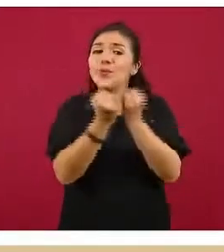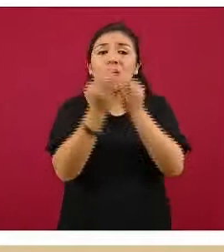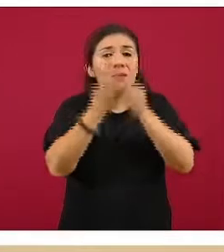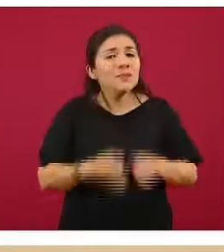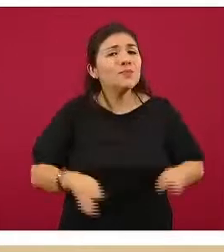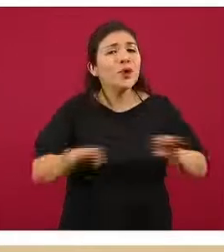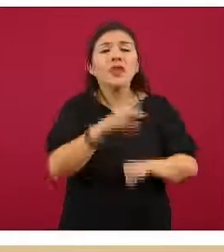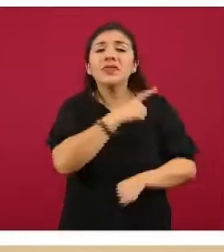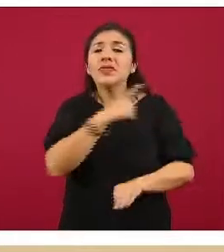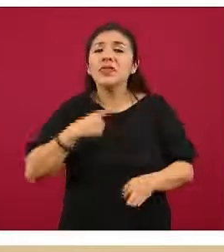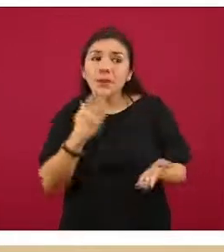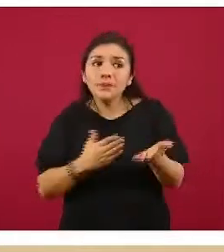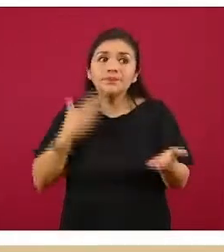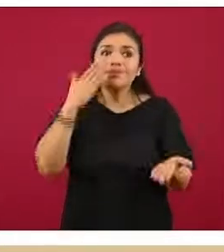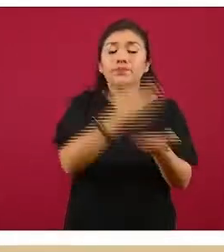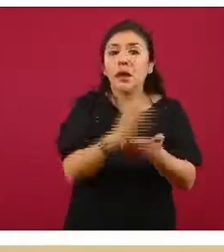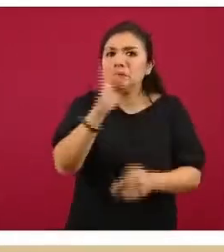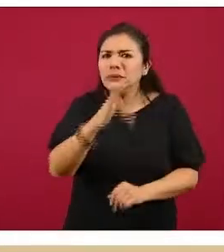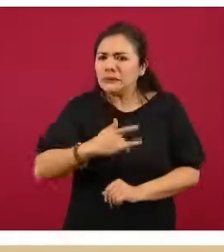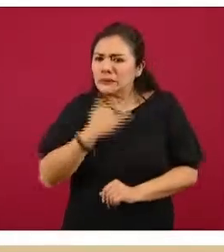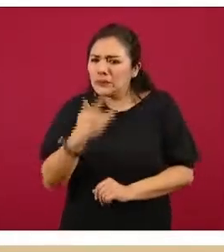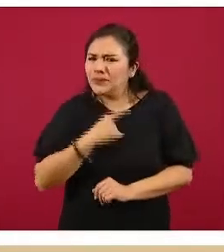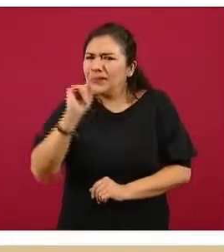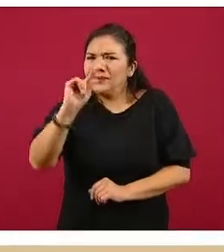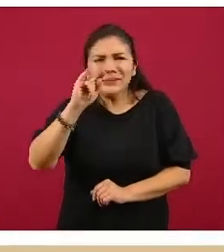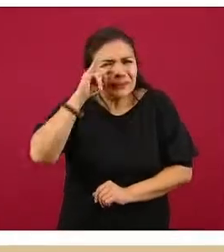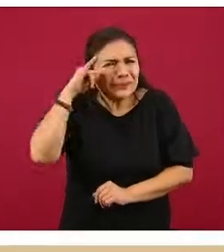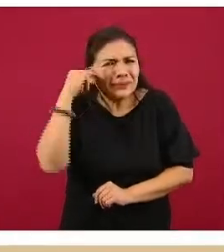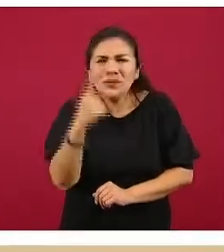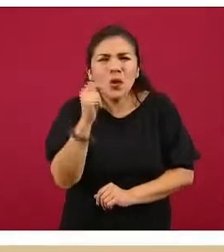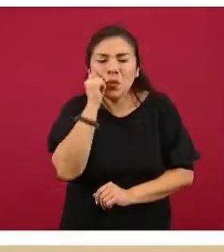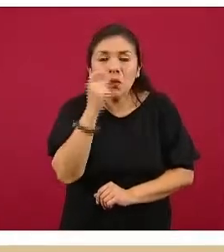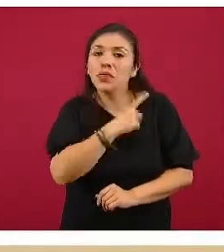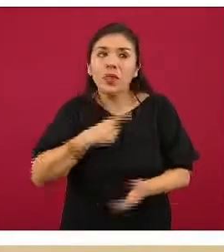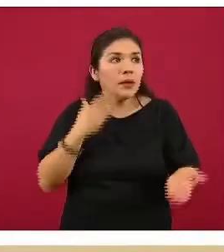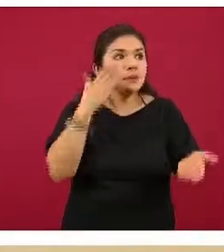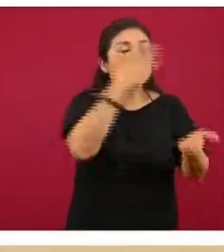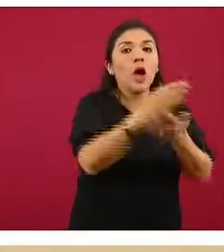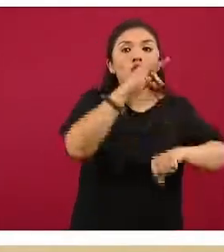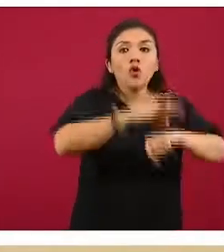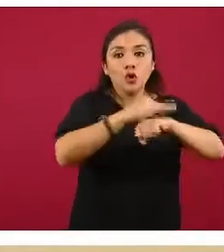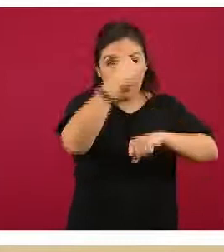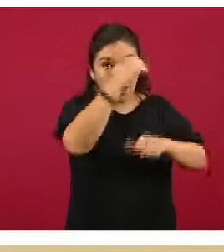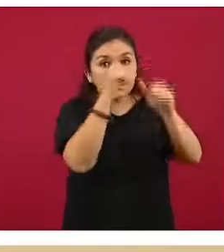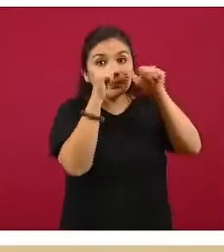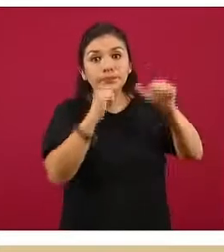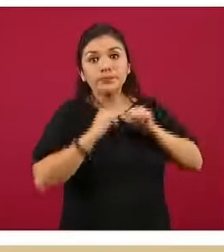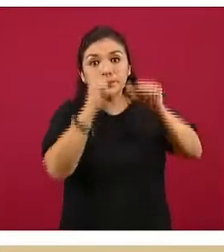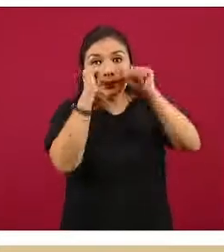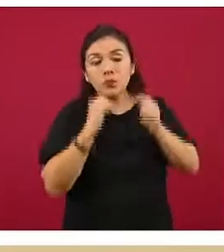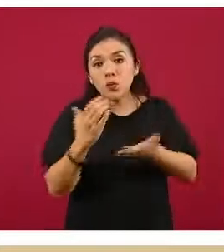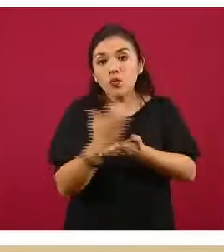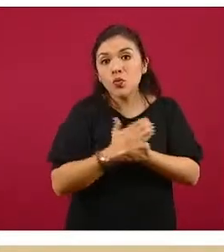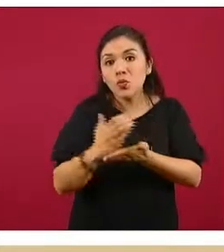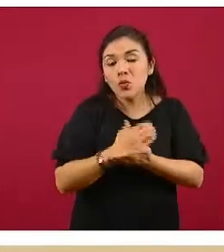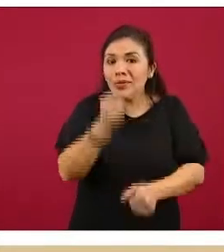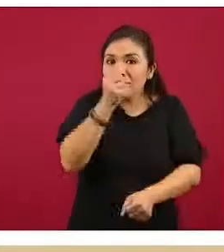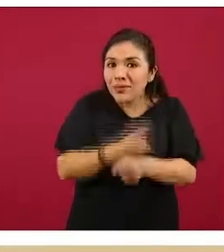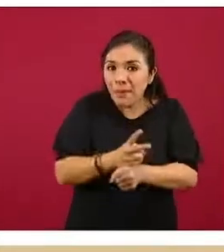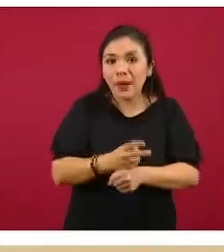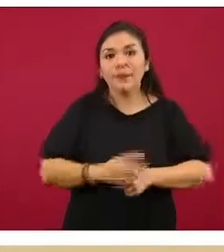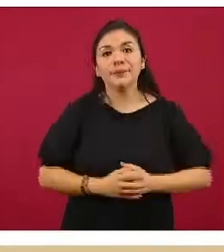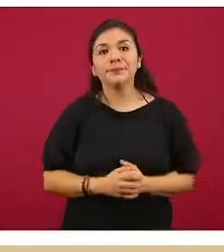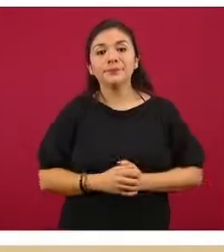importante acudir en cuanto se presente la sintomatología a la atención médica a recibir la atención como